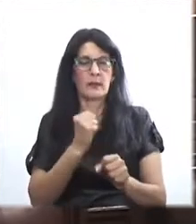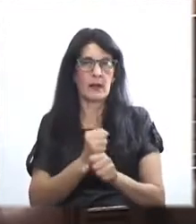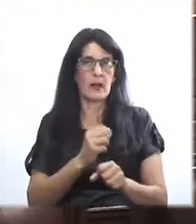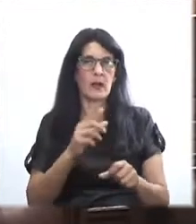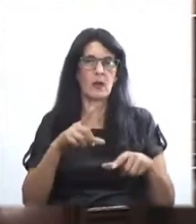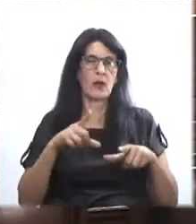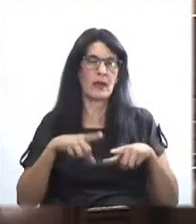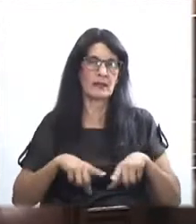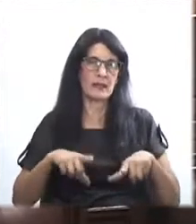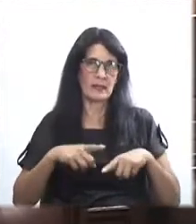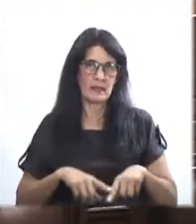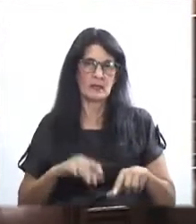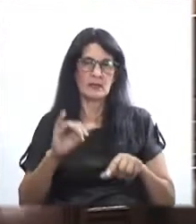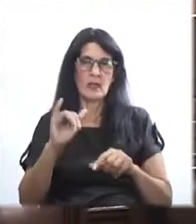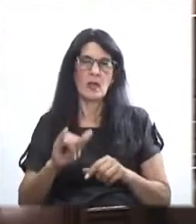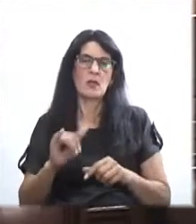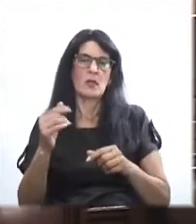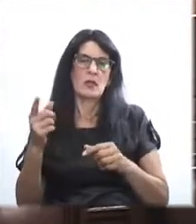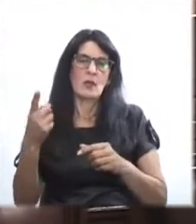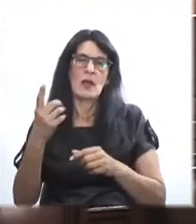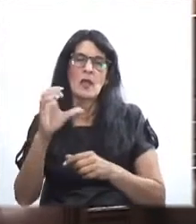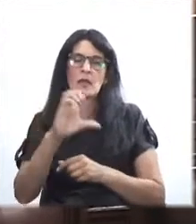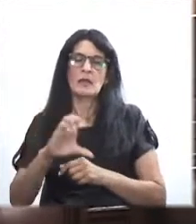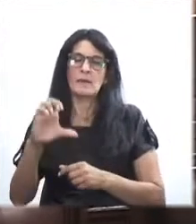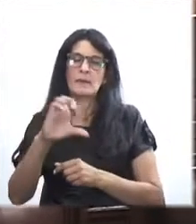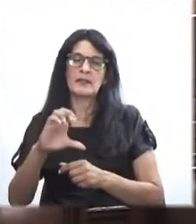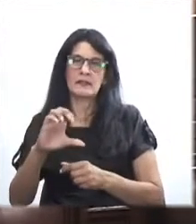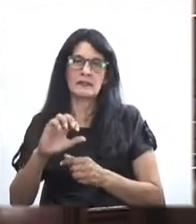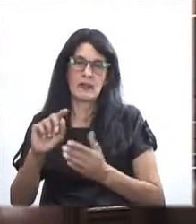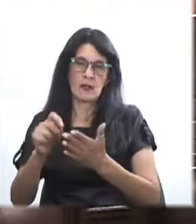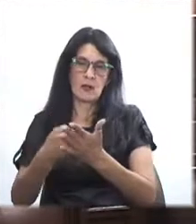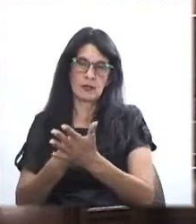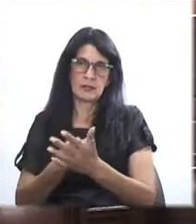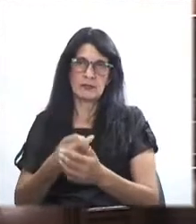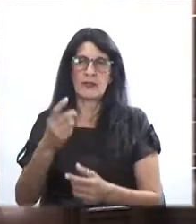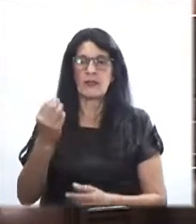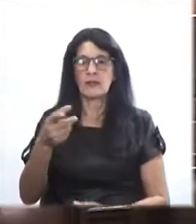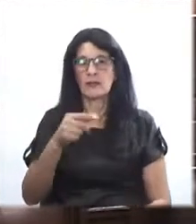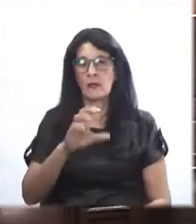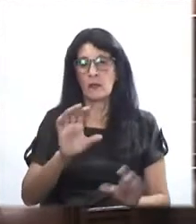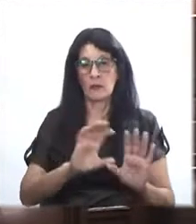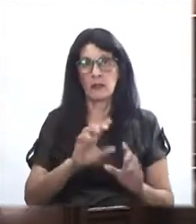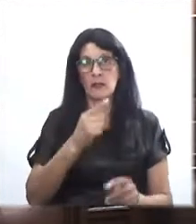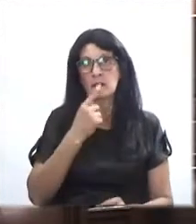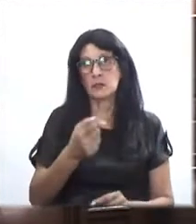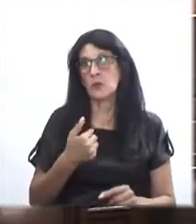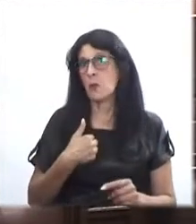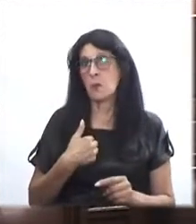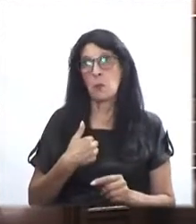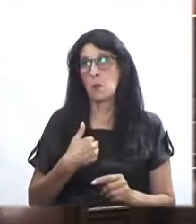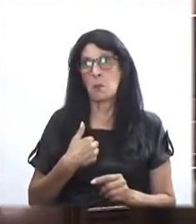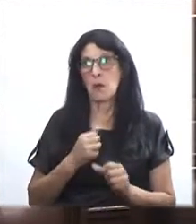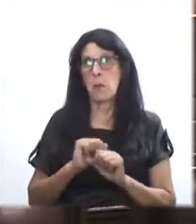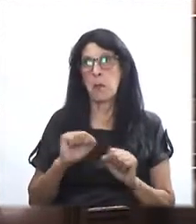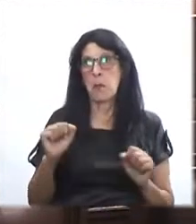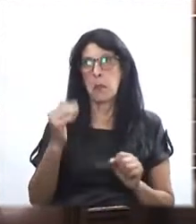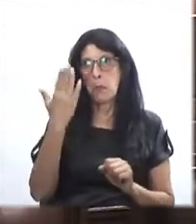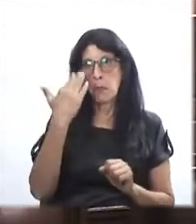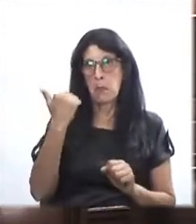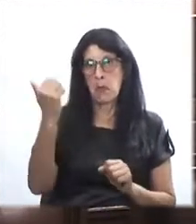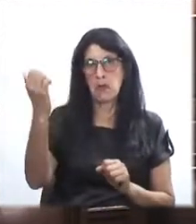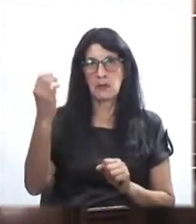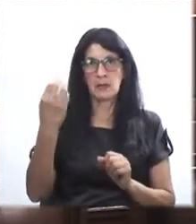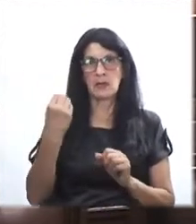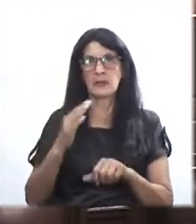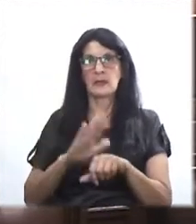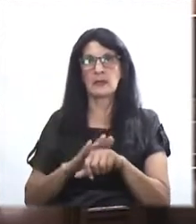empresa constructora, y en una parte del juicio, la parte obrera dice: nosotros no podemos ser citados en garantía, porque